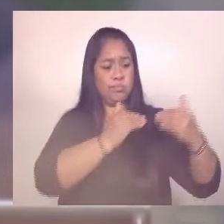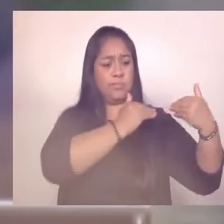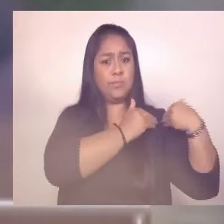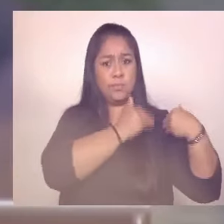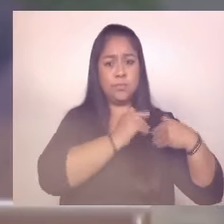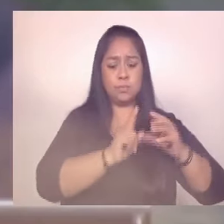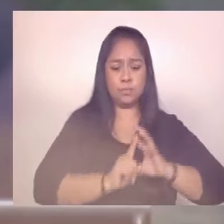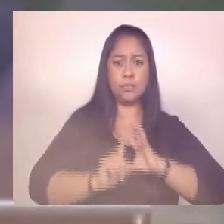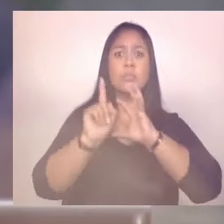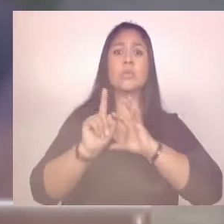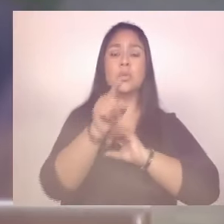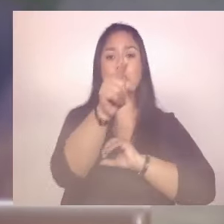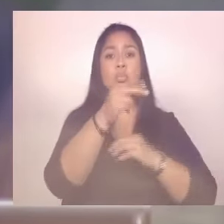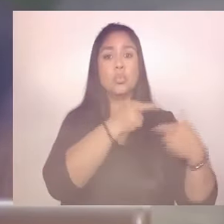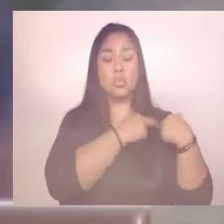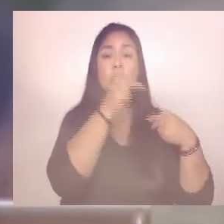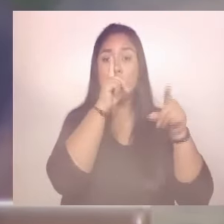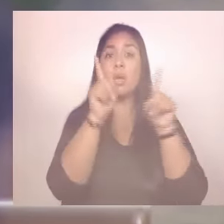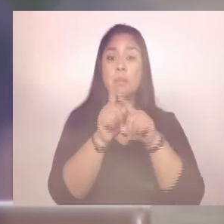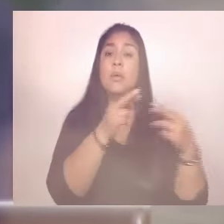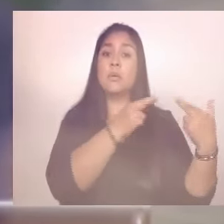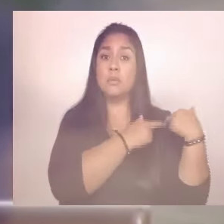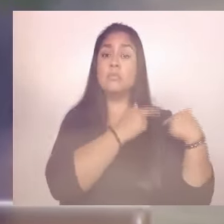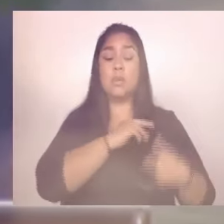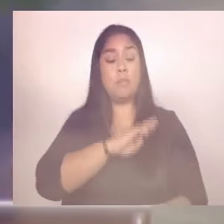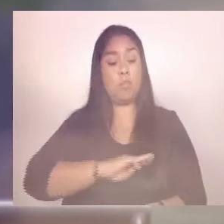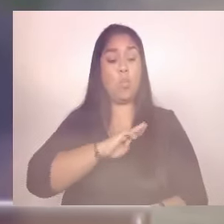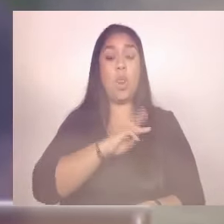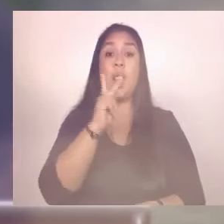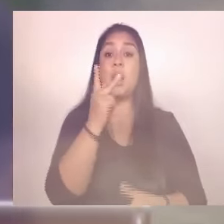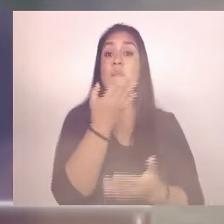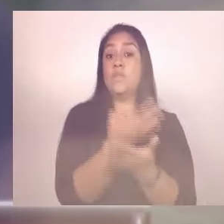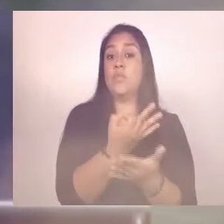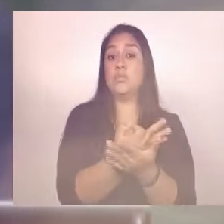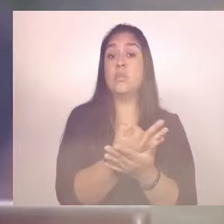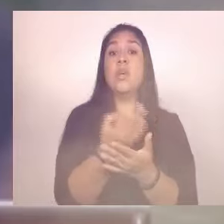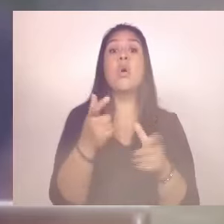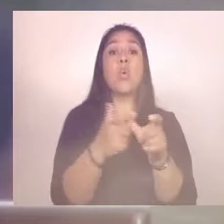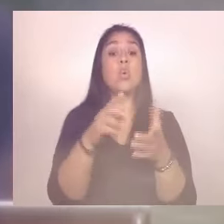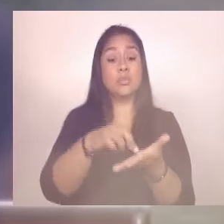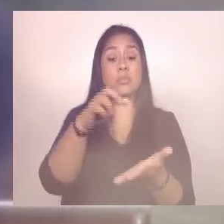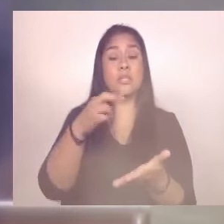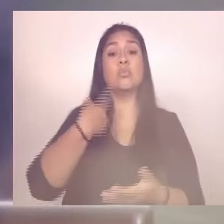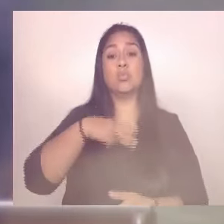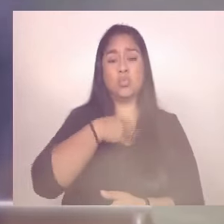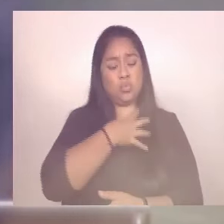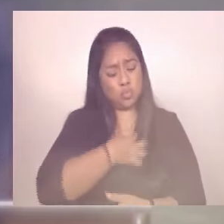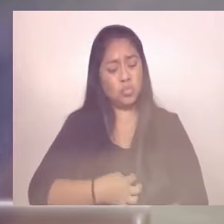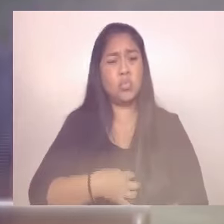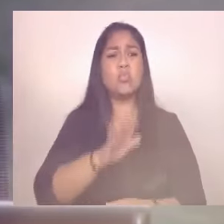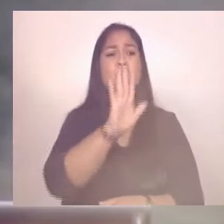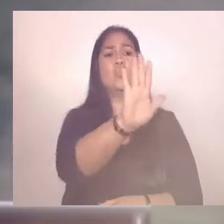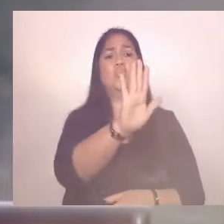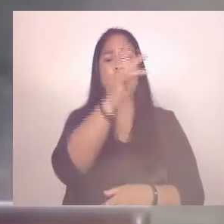que les corresponde, así como la responsabilidad moral y financiera con las naciones que hemos sufrido